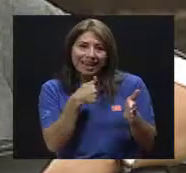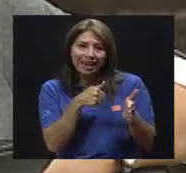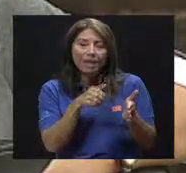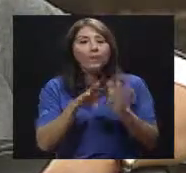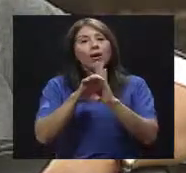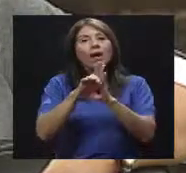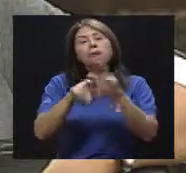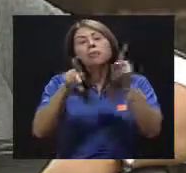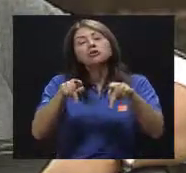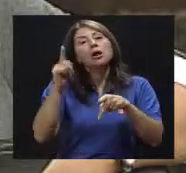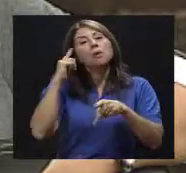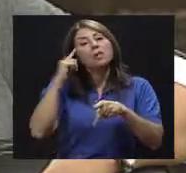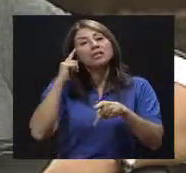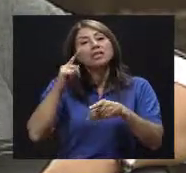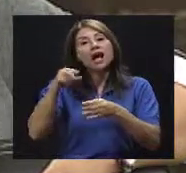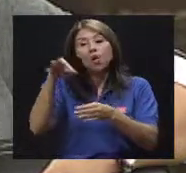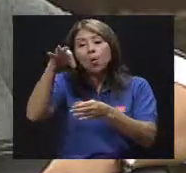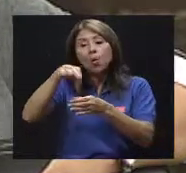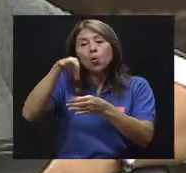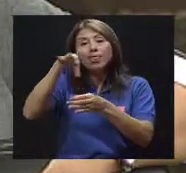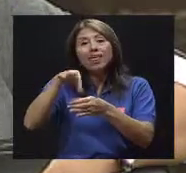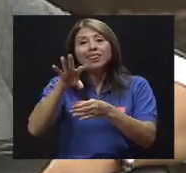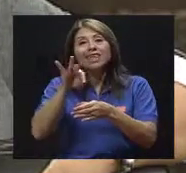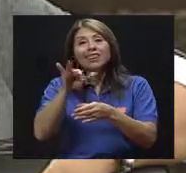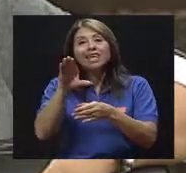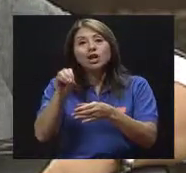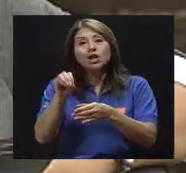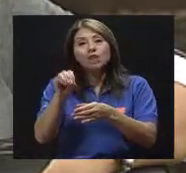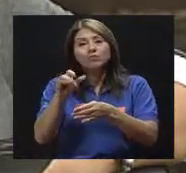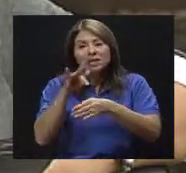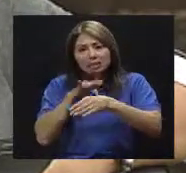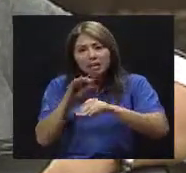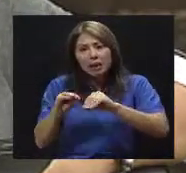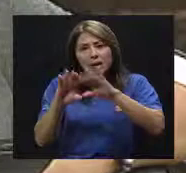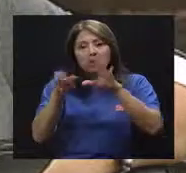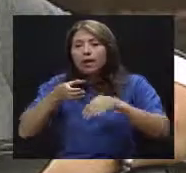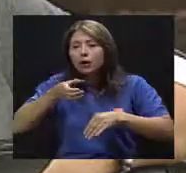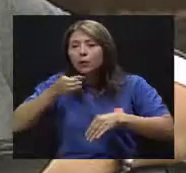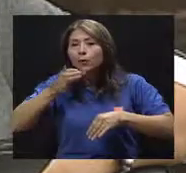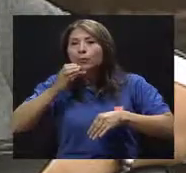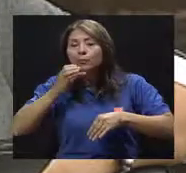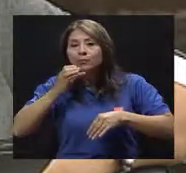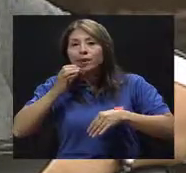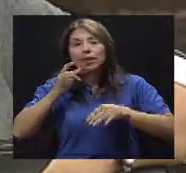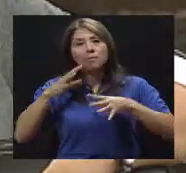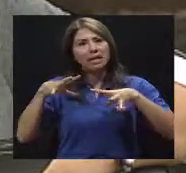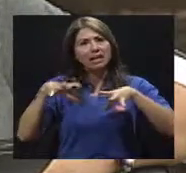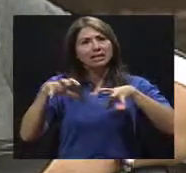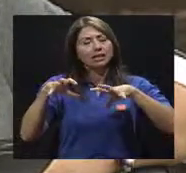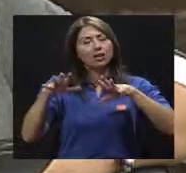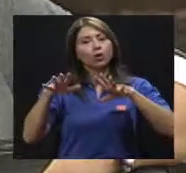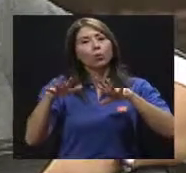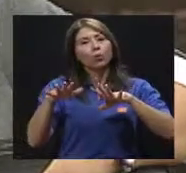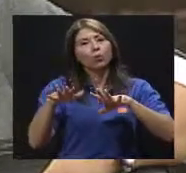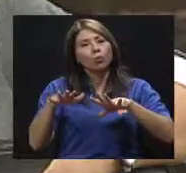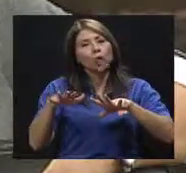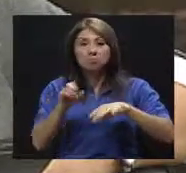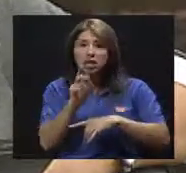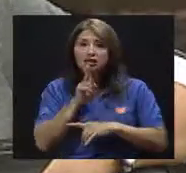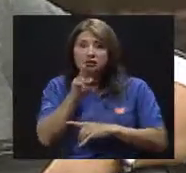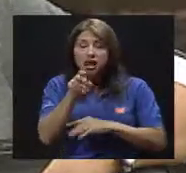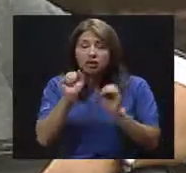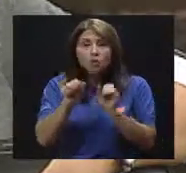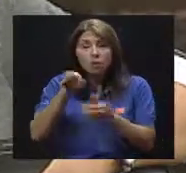podría pensar que tomarse un té de tilo en la mañana para bajar un poquito la ansiedad o el estrés con el que amanecieron podría ser beneficioso, y es